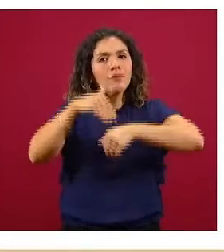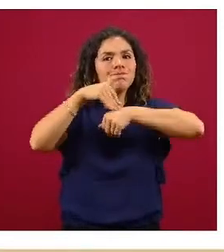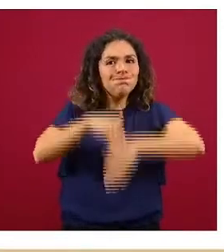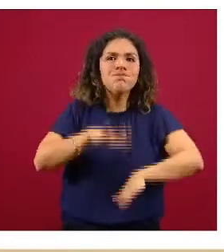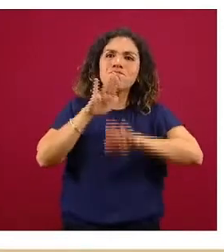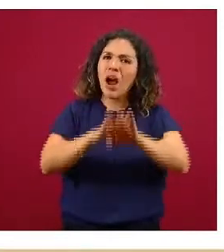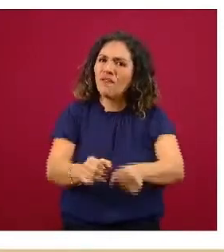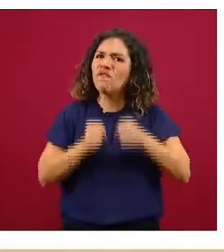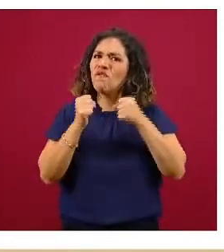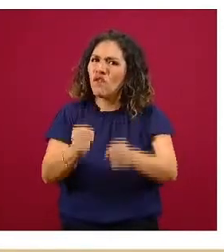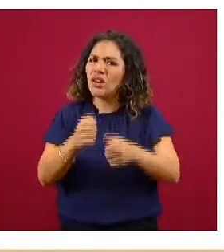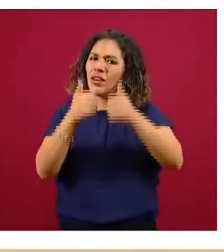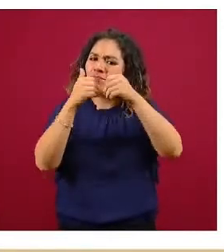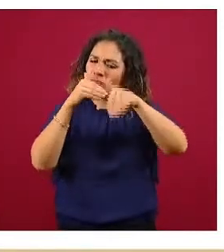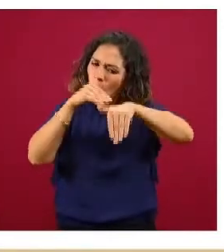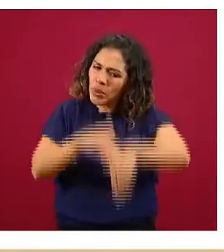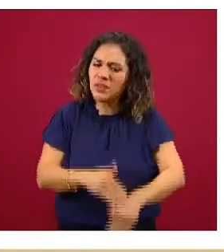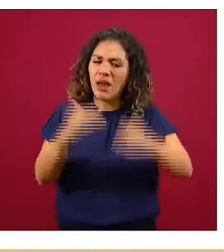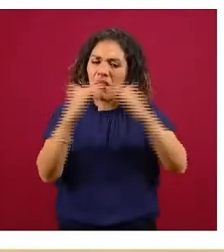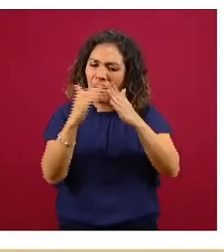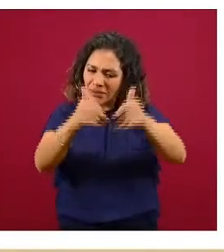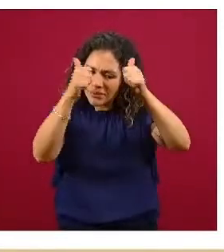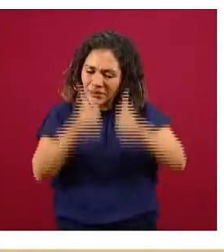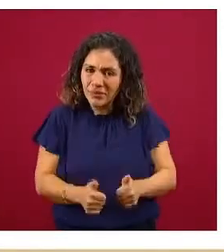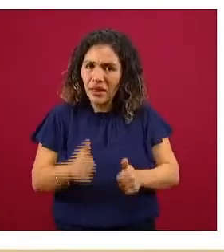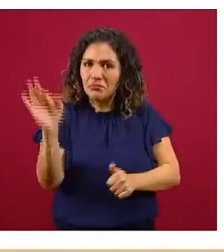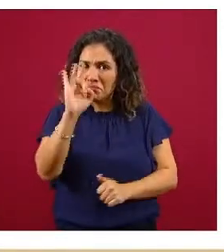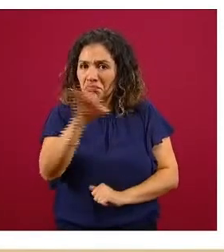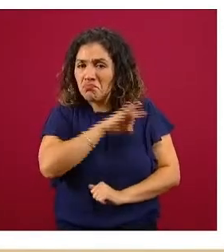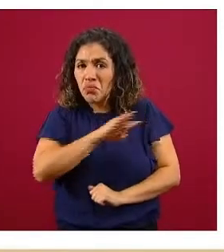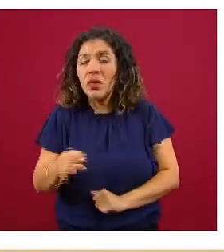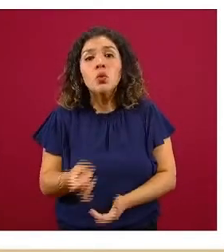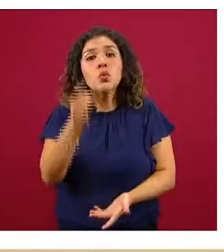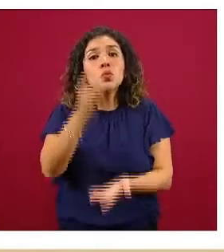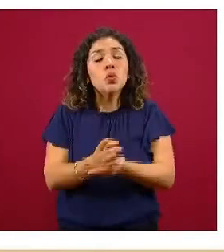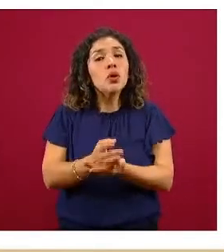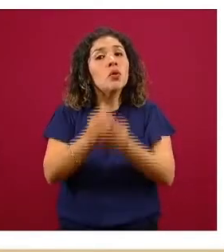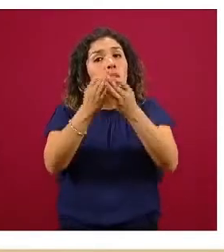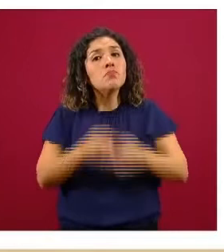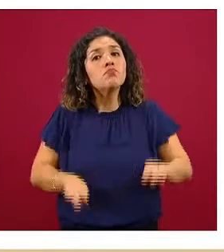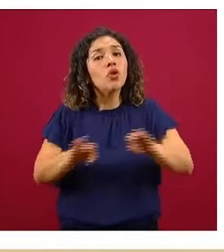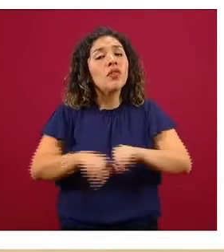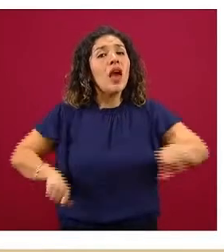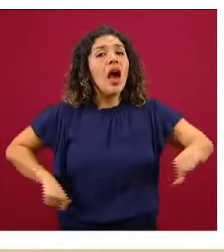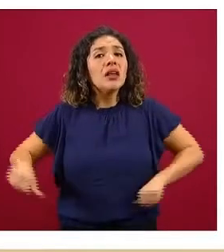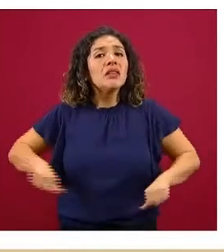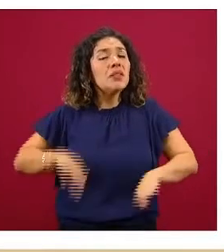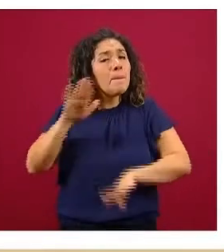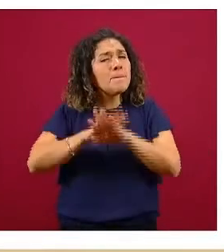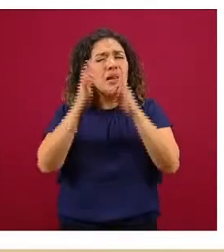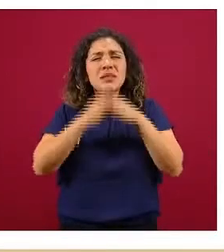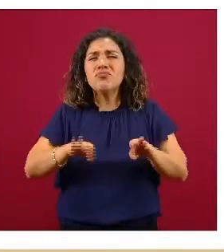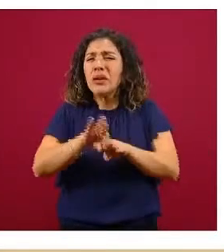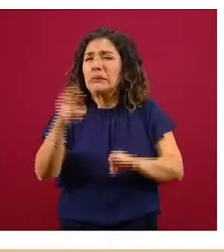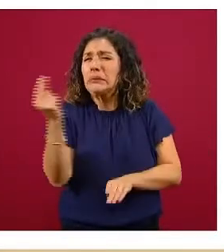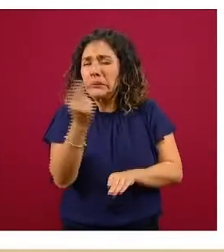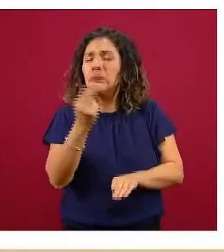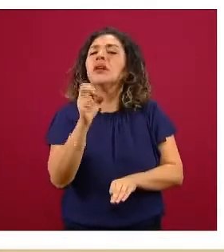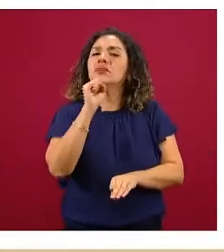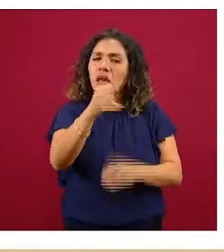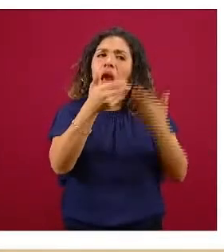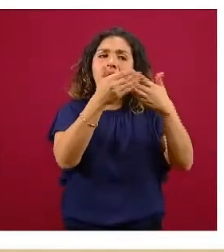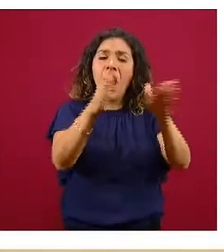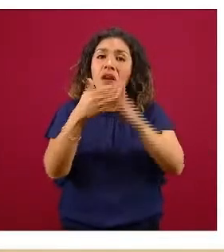mayor intensidad, quedarse en casa siempre que sea posible, solamente priorizar las acciones esenciales, porque de lo